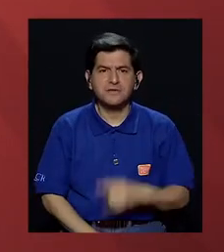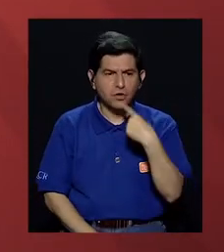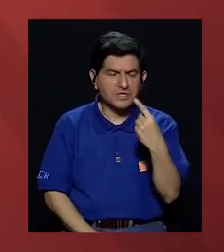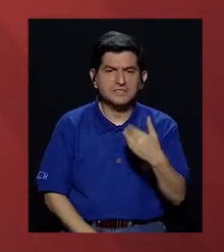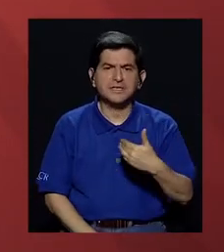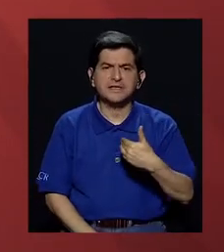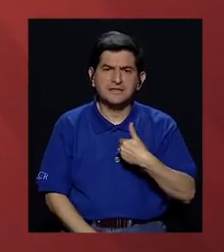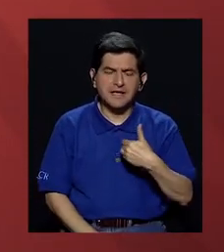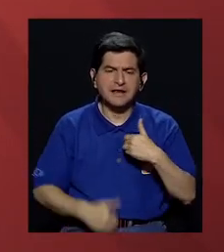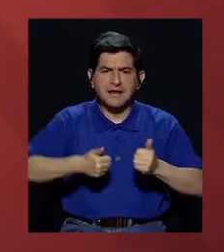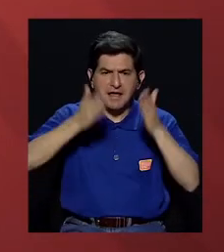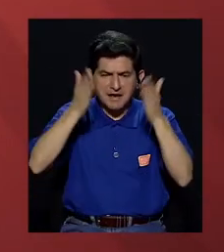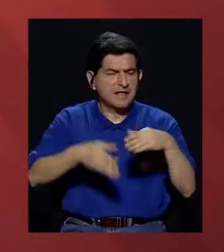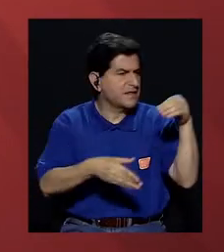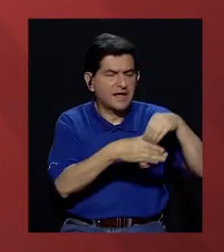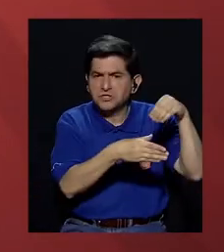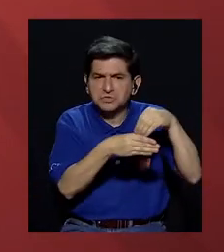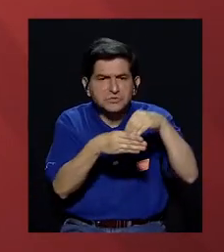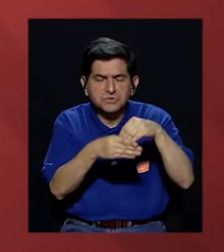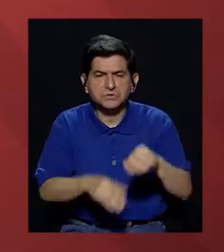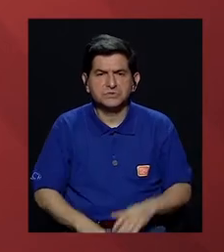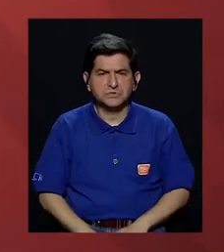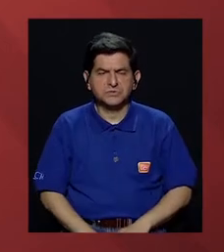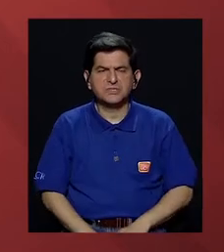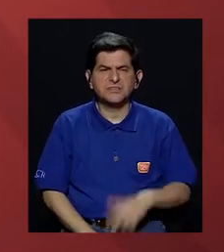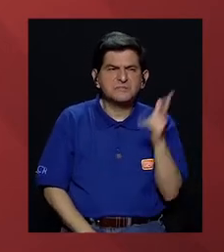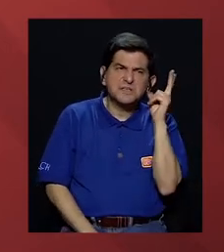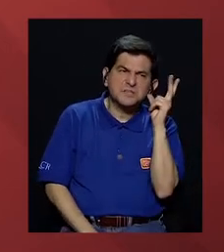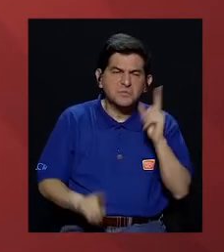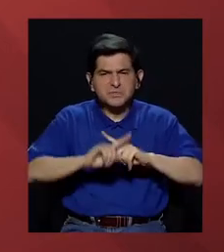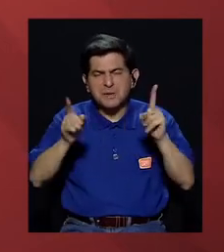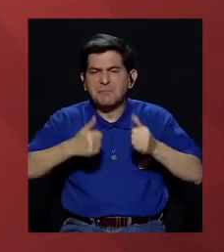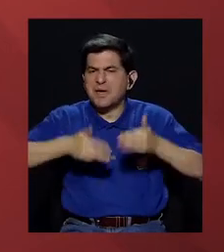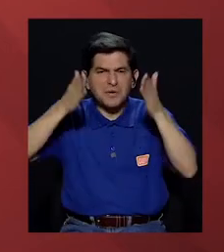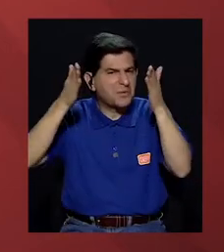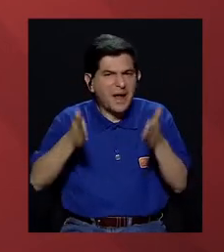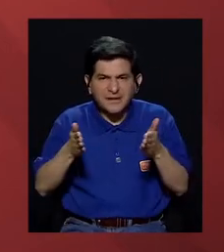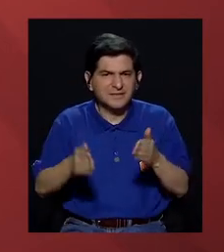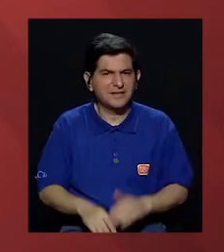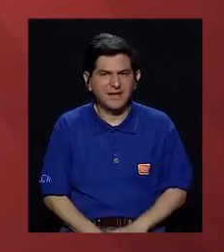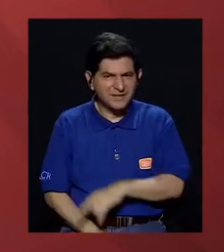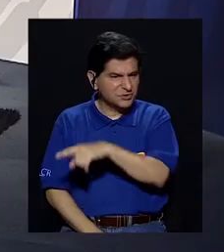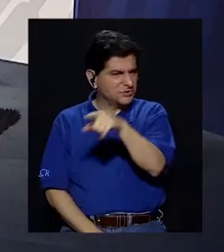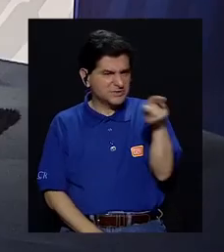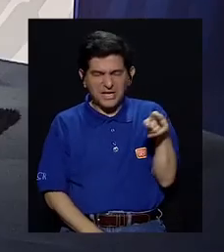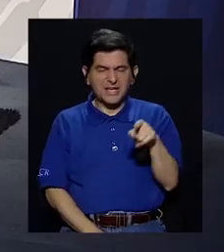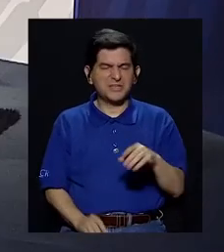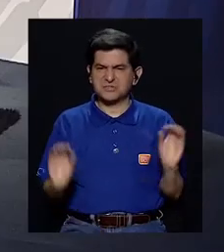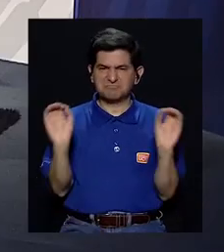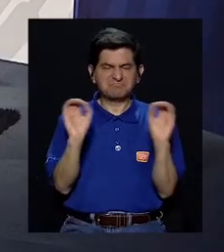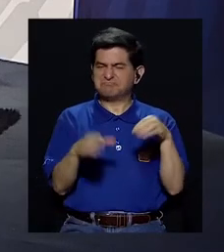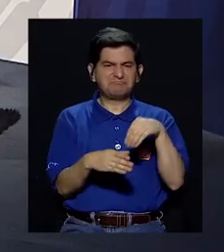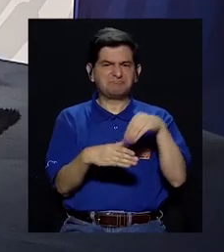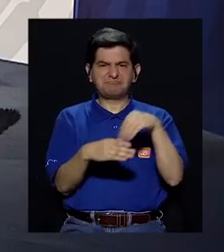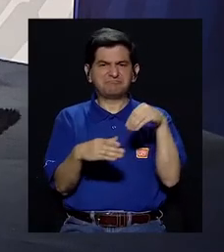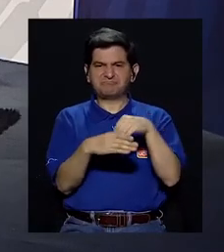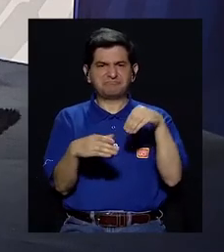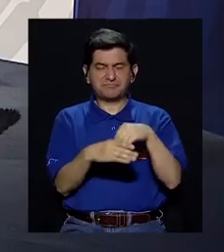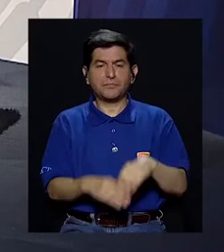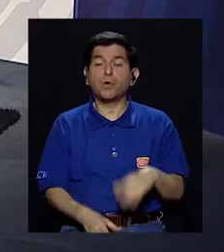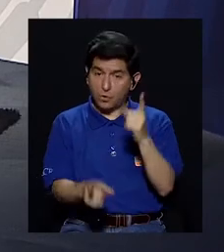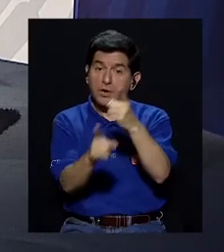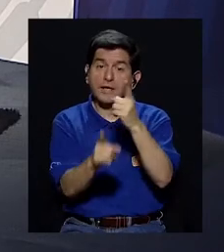tenemos candidatos que no nos aportan existe ruido pero los candidatos verdaderamente no están generando contenido